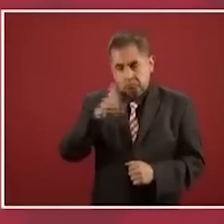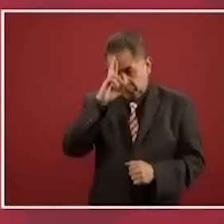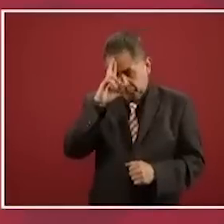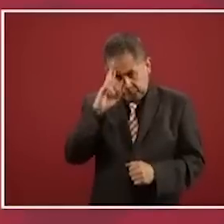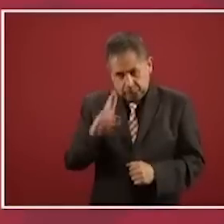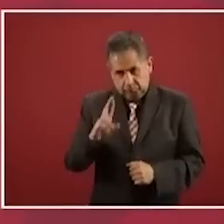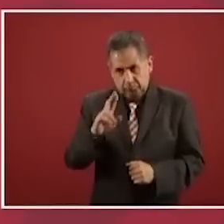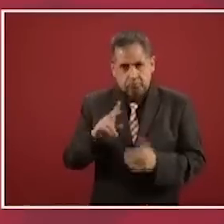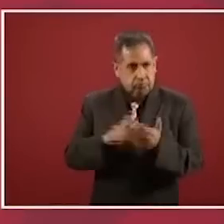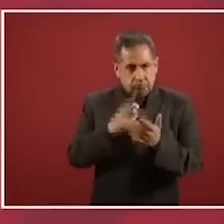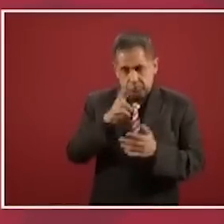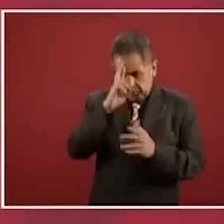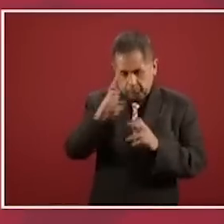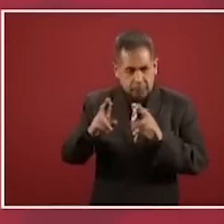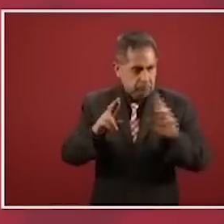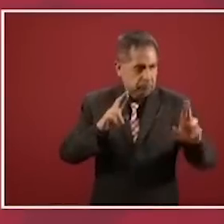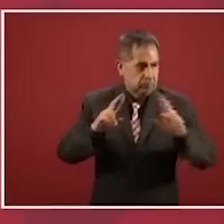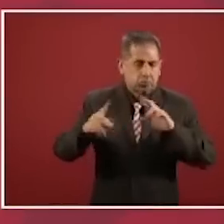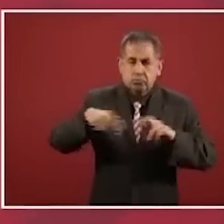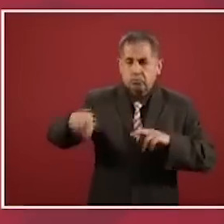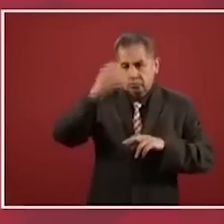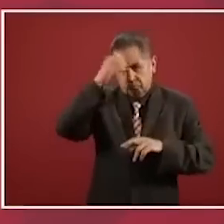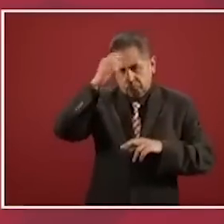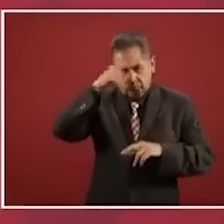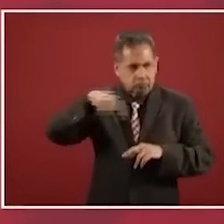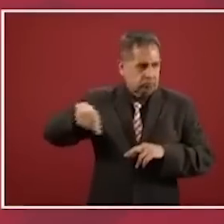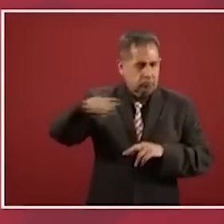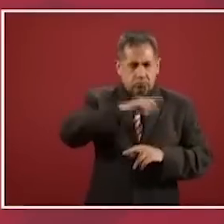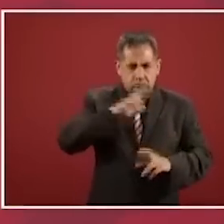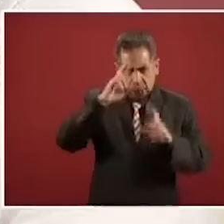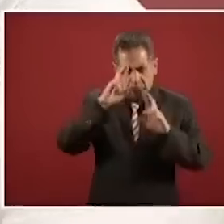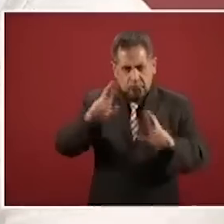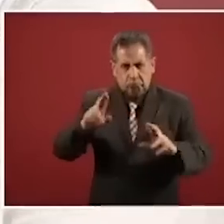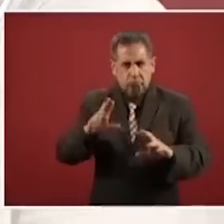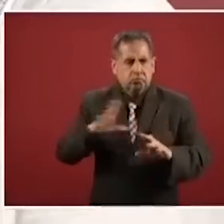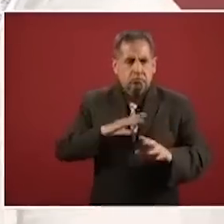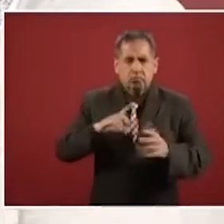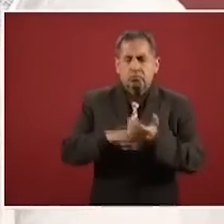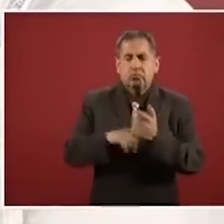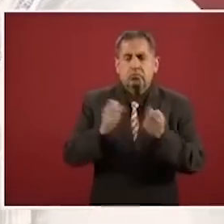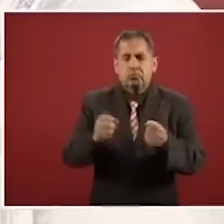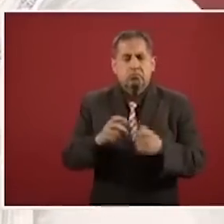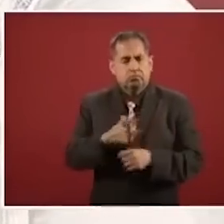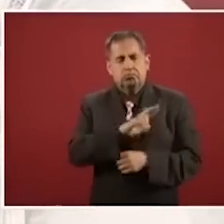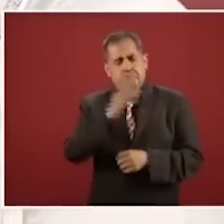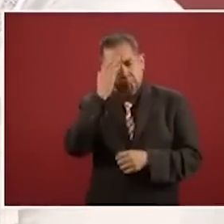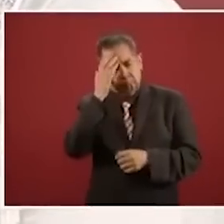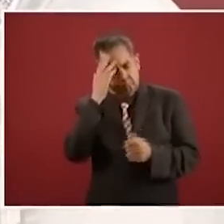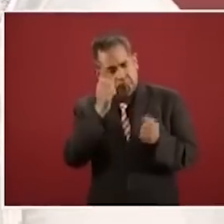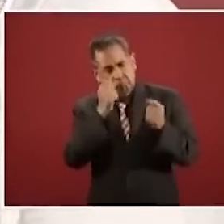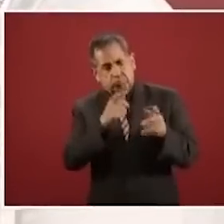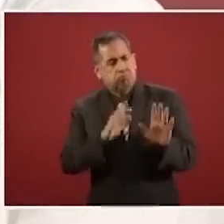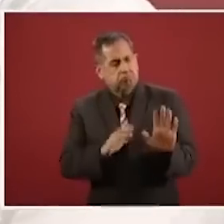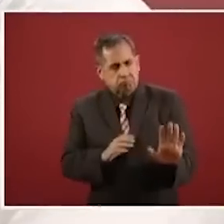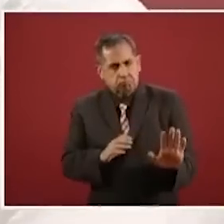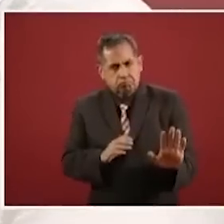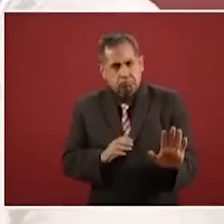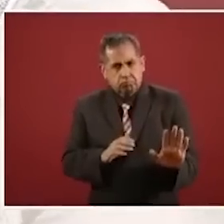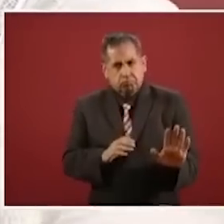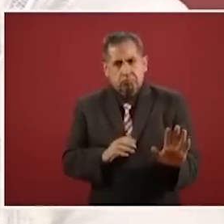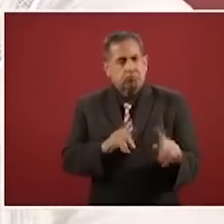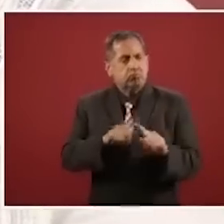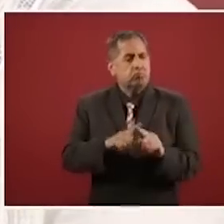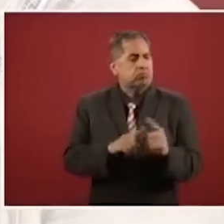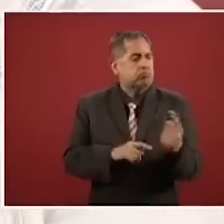respetamos, repito, todas las voces, todas las opiniones. Hay un reconocimiento especial a la voz